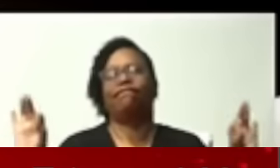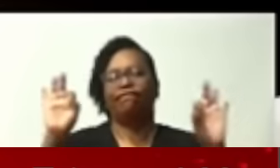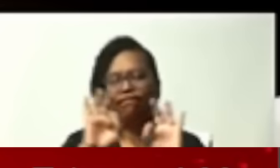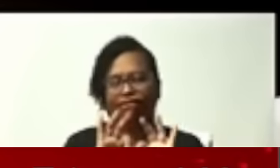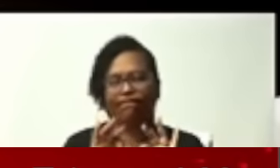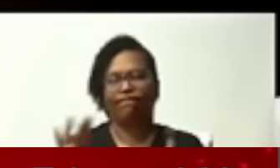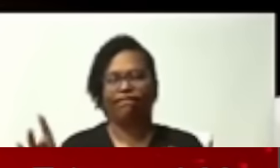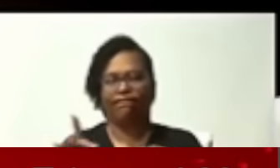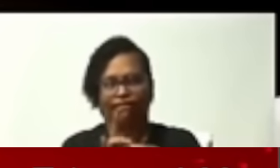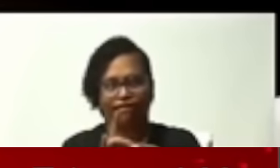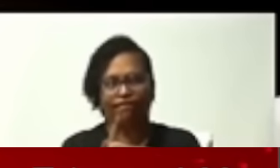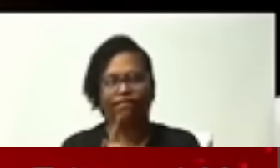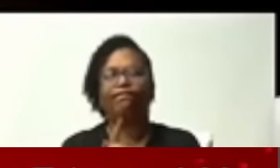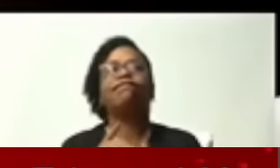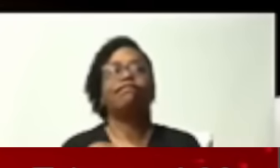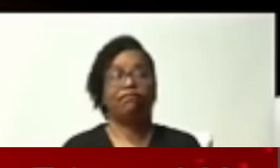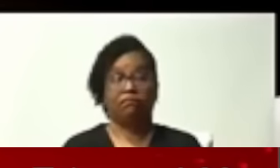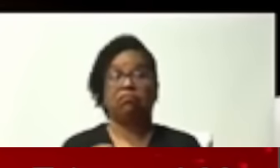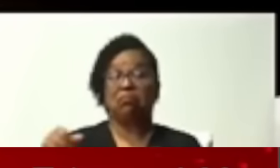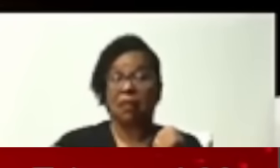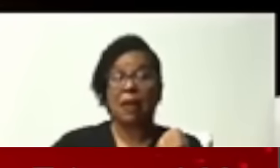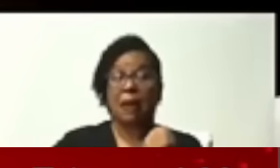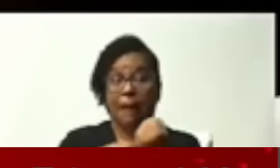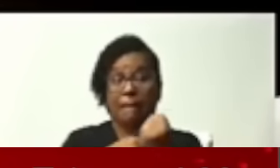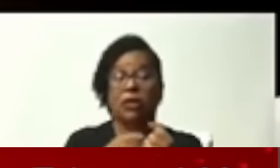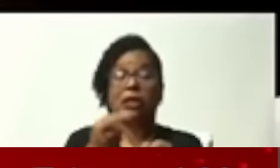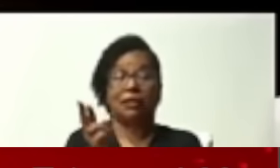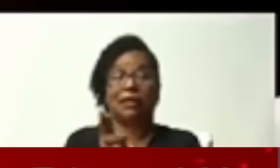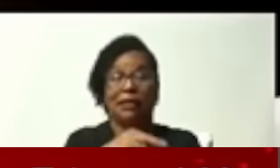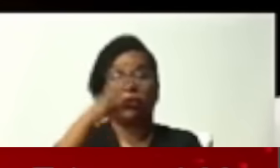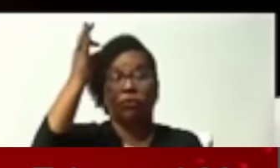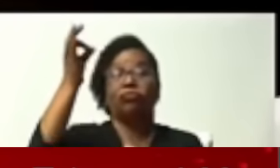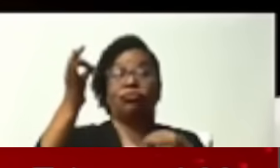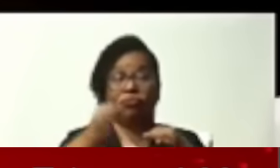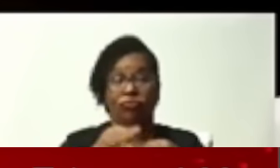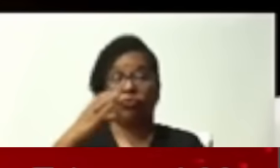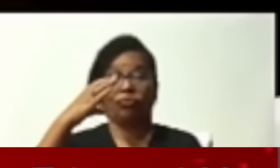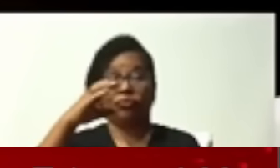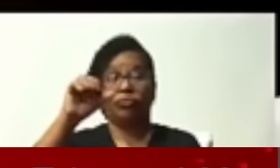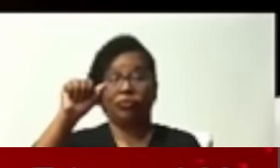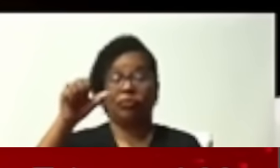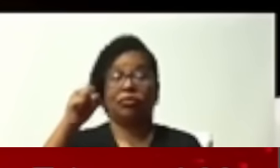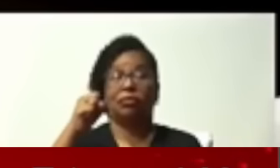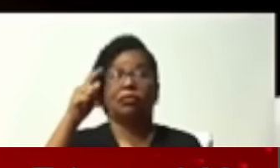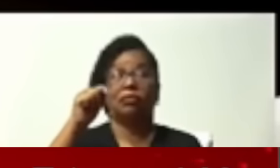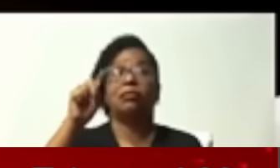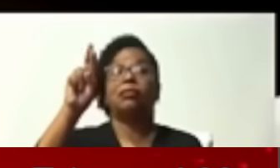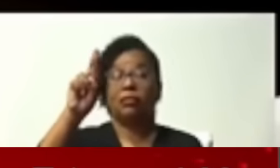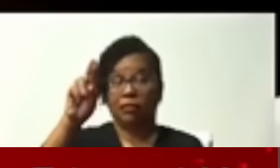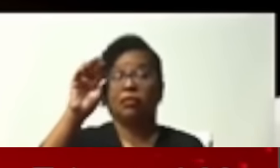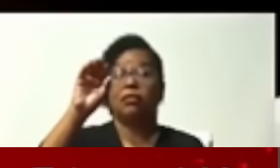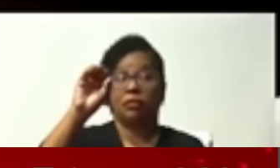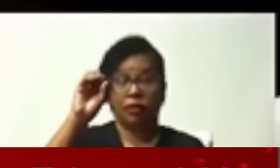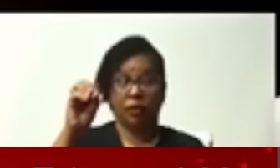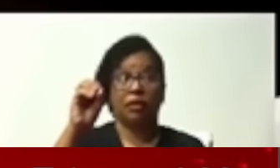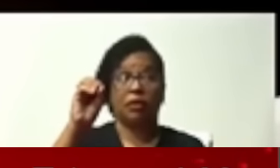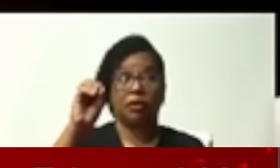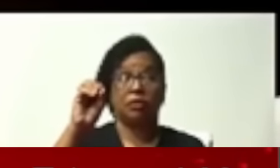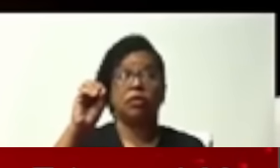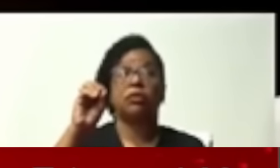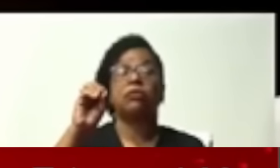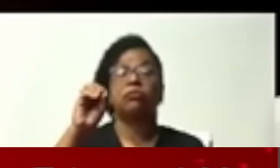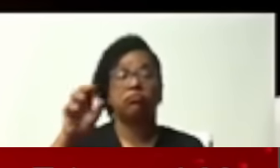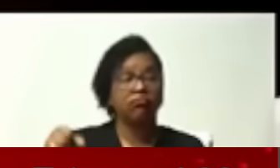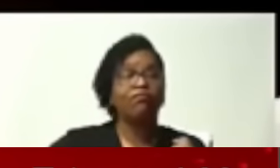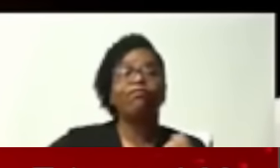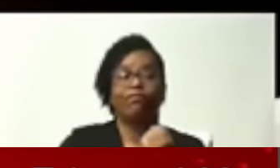como apoyaríamos la resolución que plantea el compañero, colega, decano de todos nosotros, admirado y respetado Máximo Castro Silverio, que